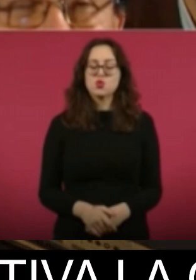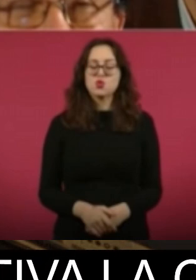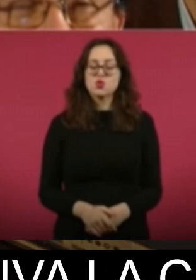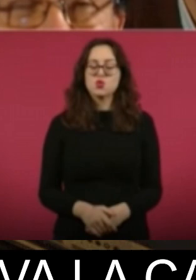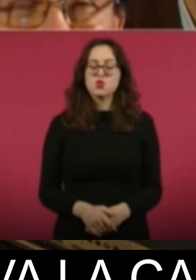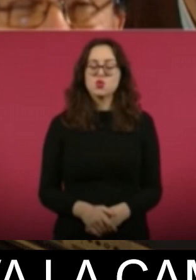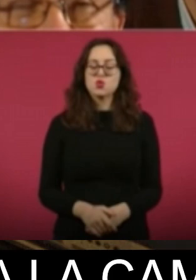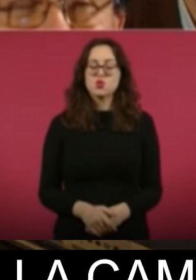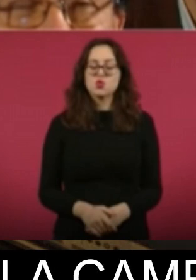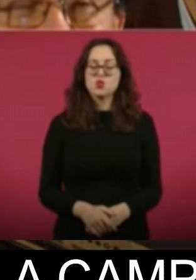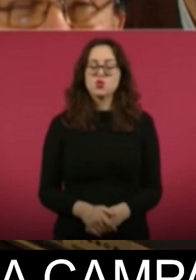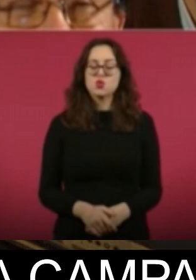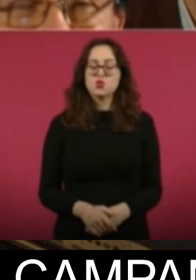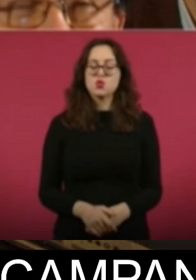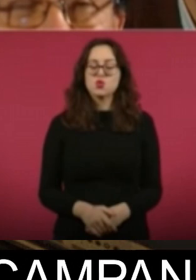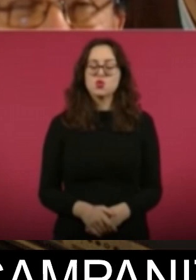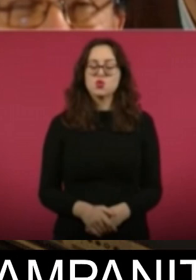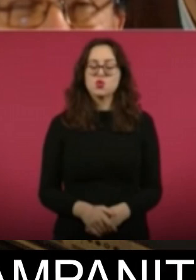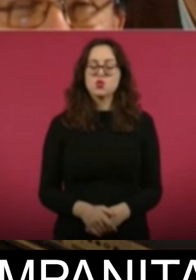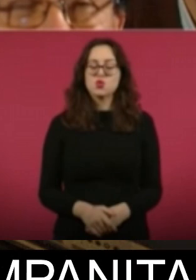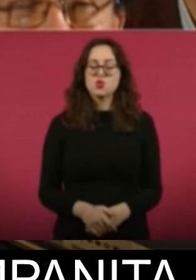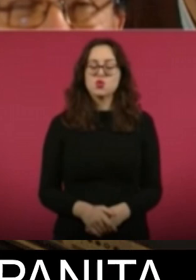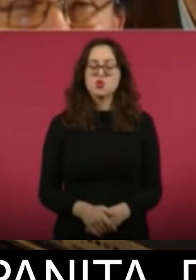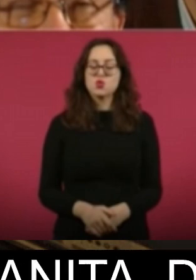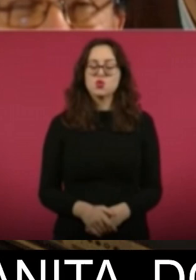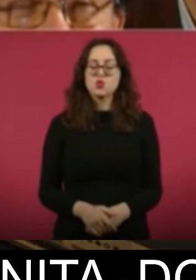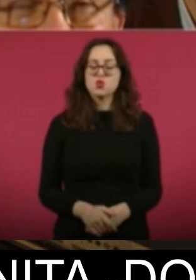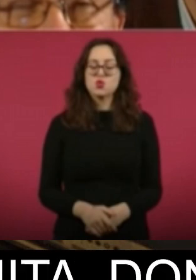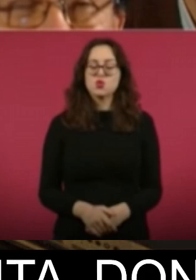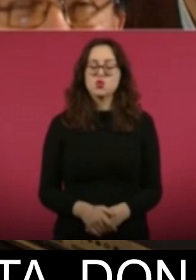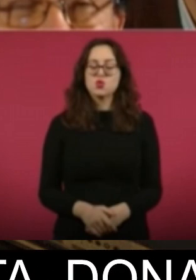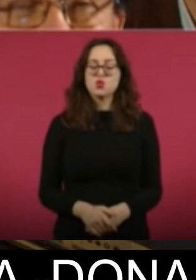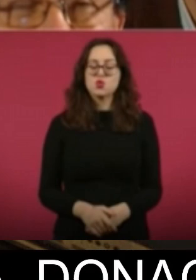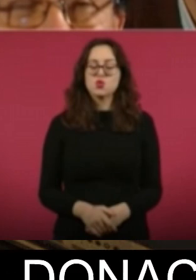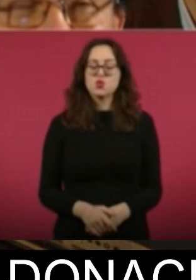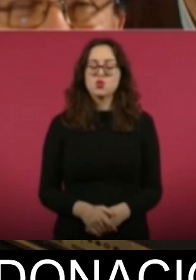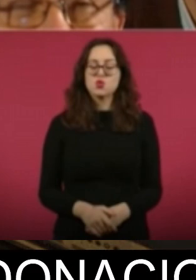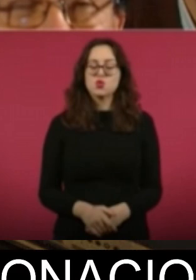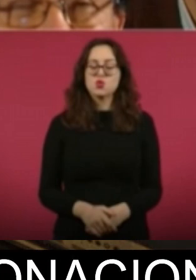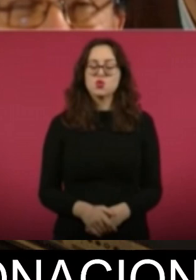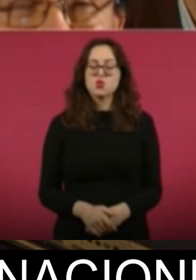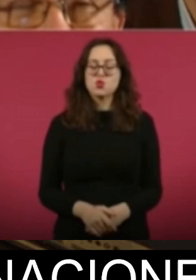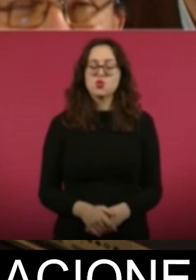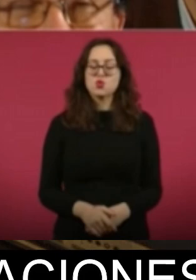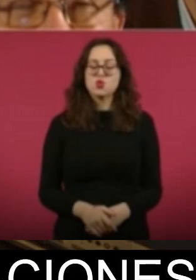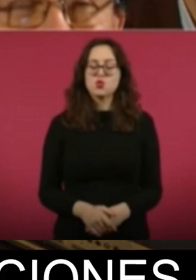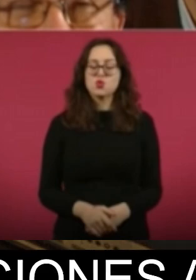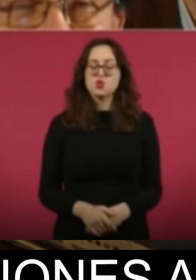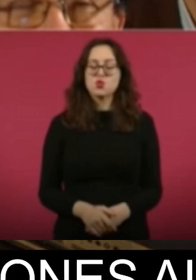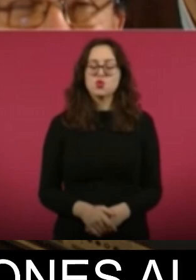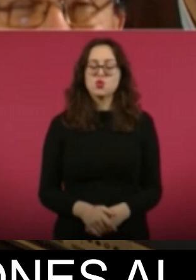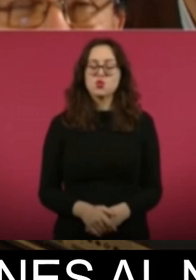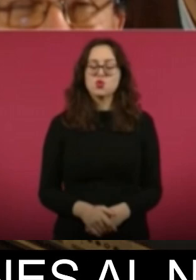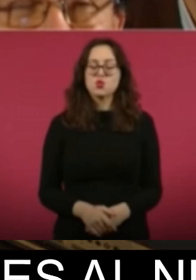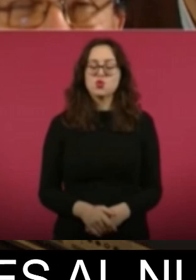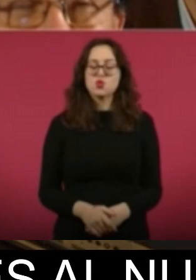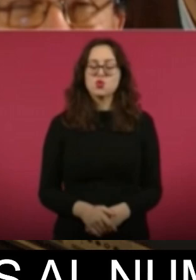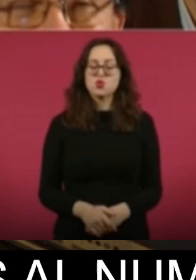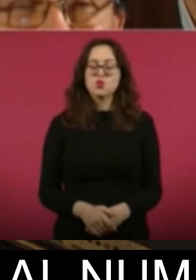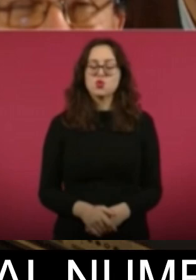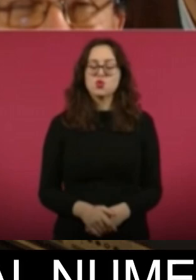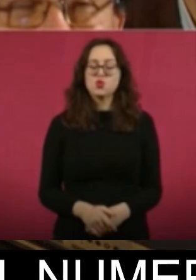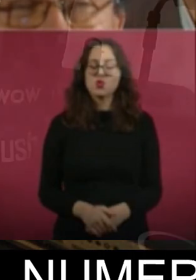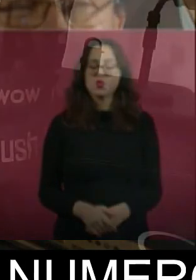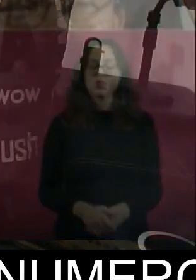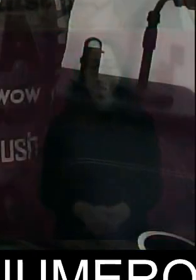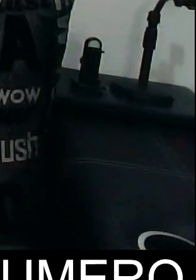laborales del Sol de México periódico chayotero contemporáneo al servicio de unos cuantos bien curioso eh es bien curioso el